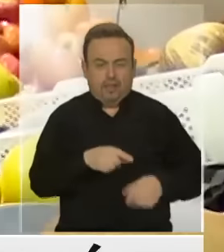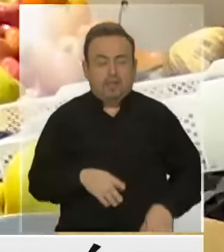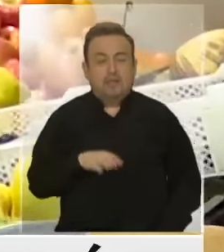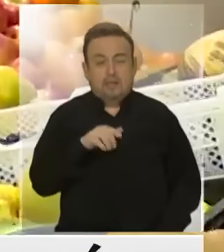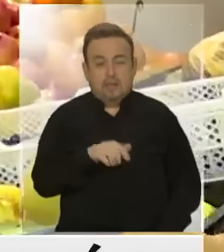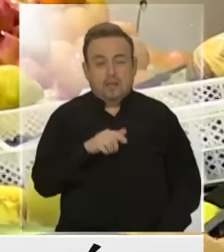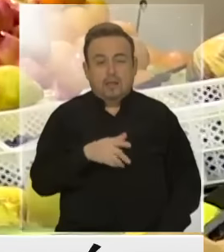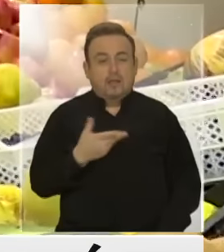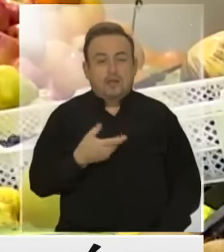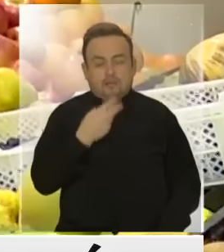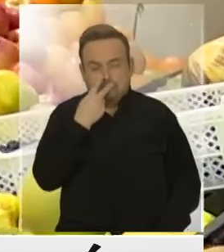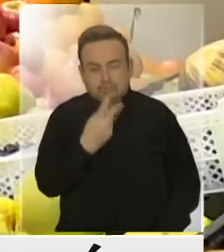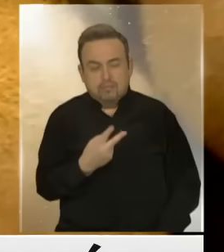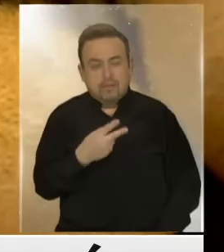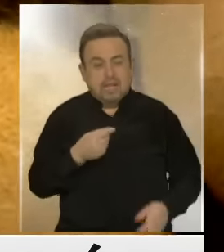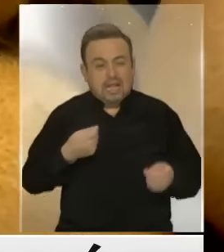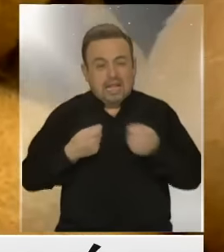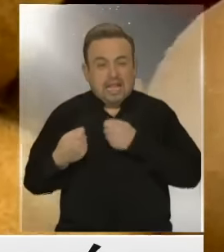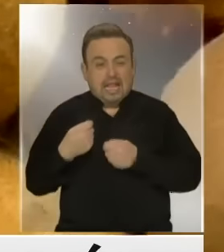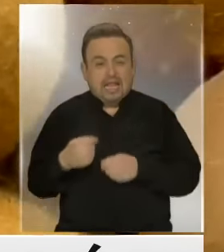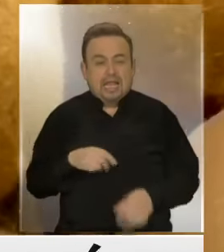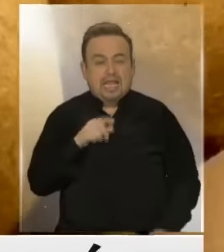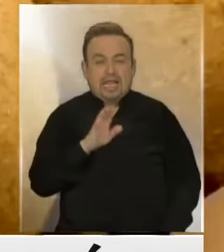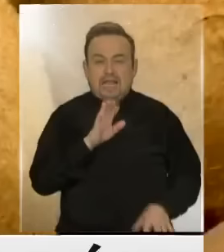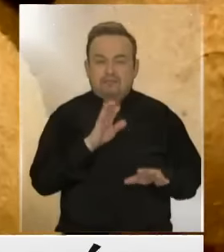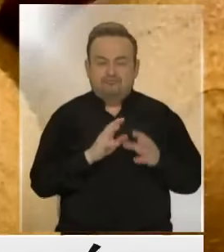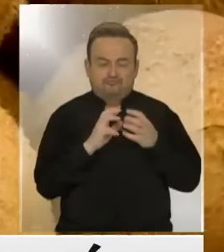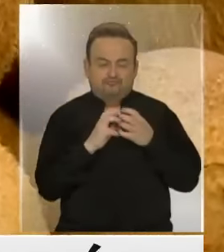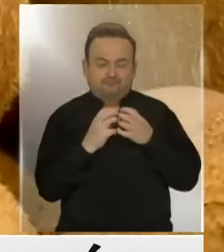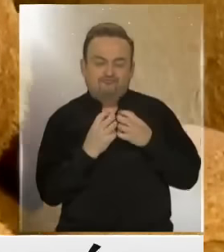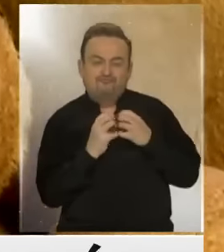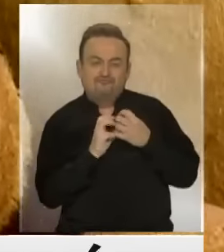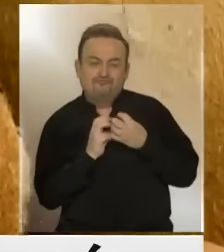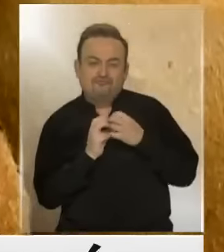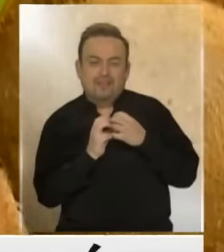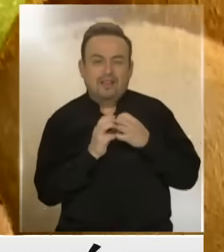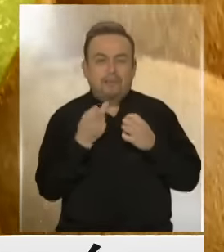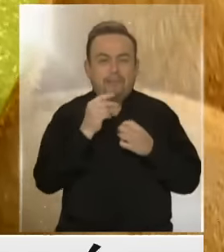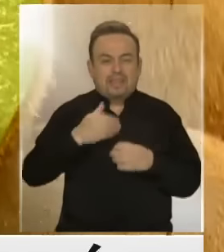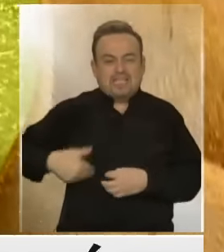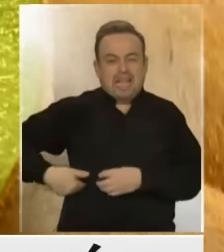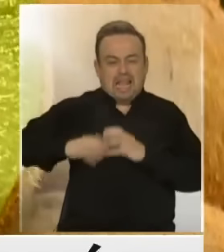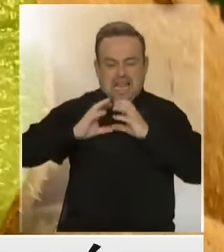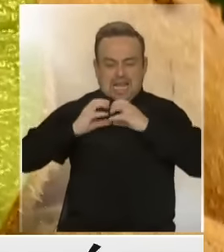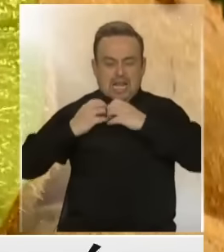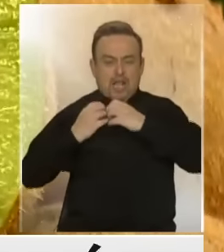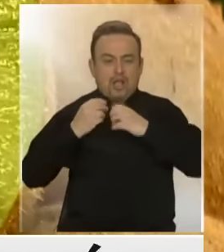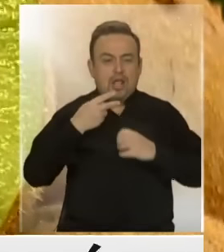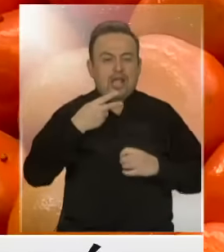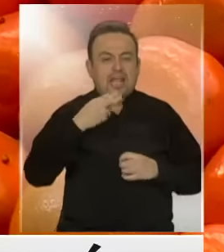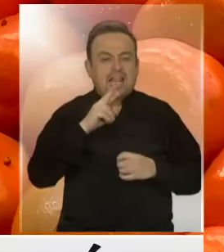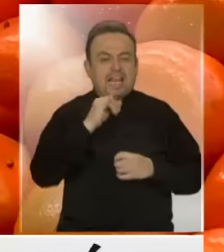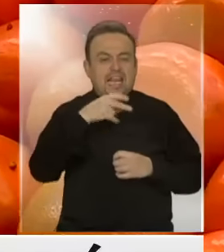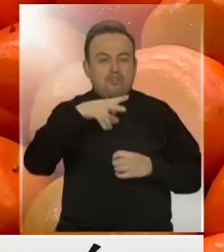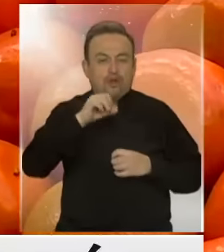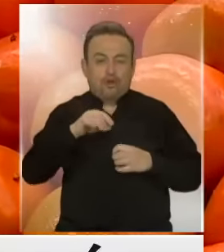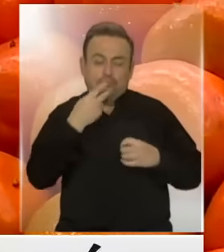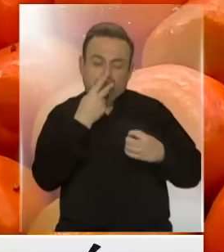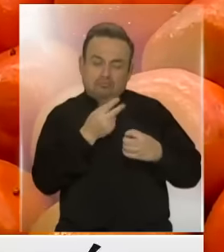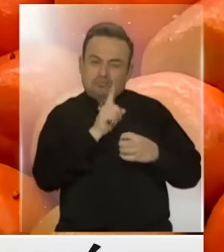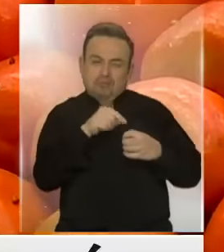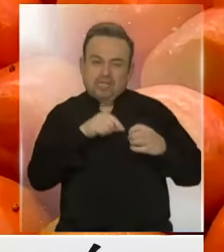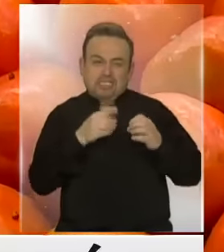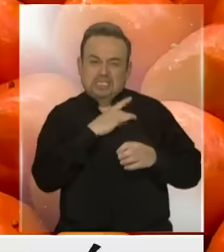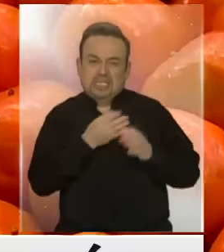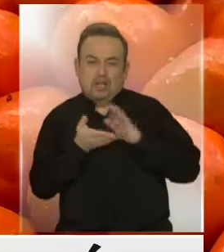Por eso es común encontrar en los negocios el típico kiwi que tiene forma de riñón. Esta es la fruta que por estética no sale